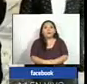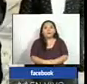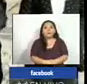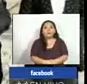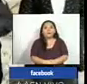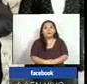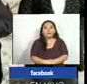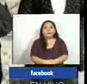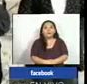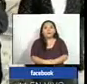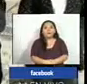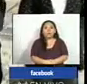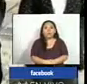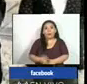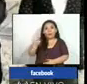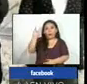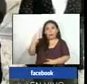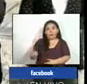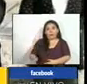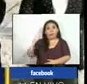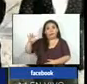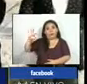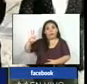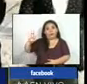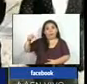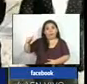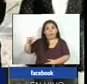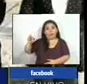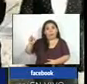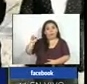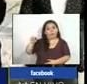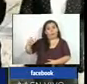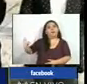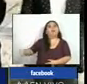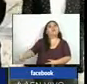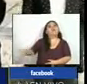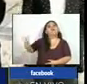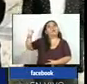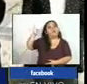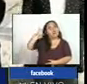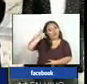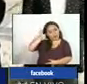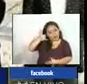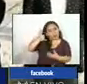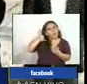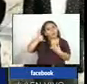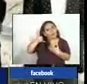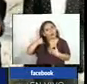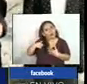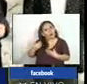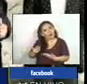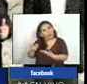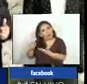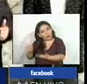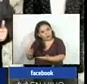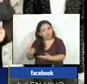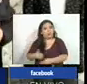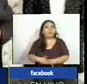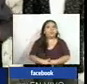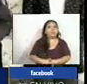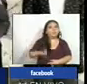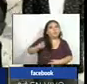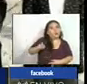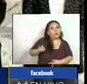El fiscal general me ha hablado, me ha pedido el apoyo y la Policía Nacional